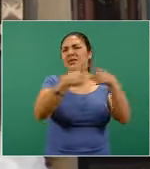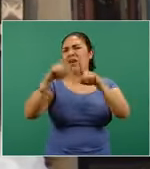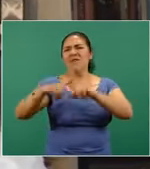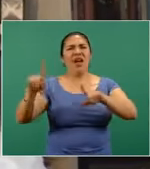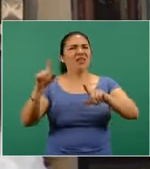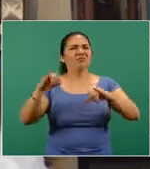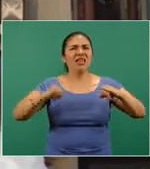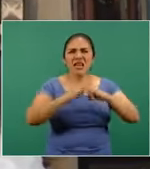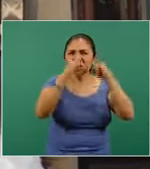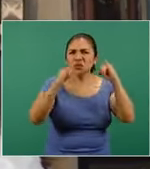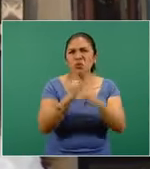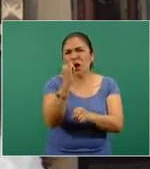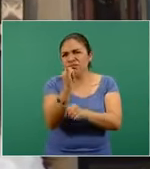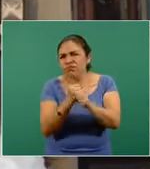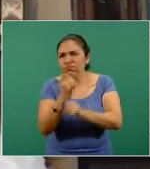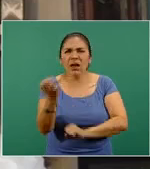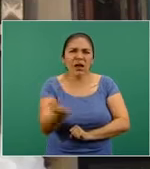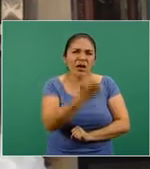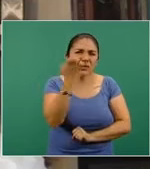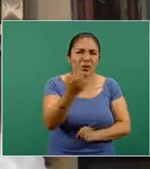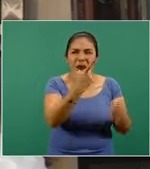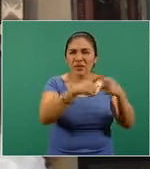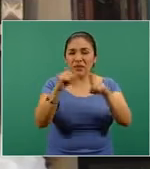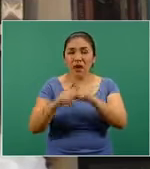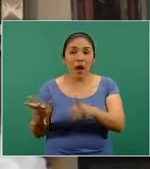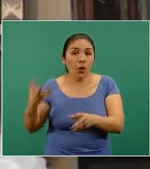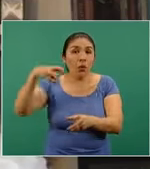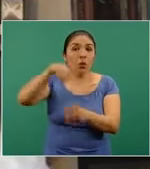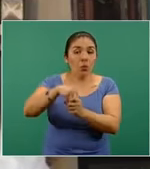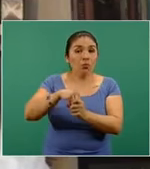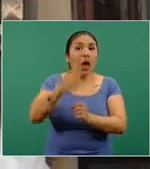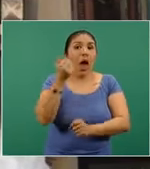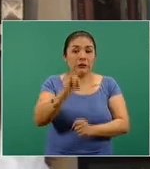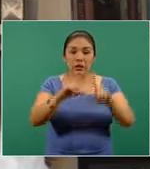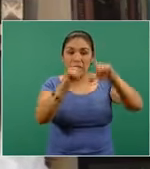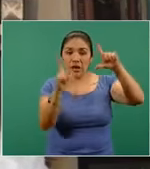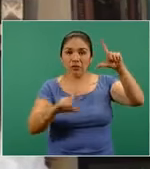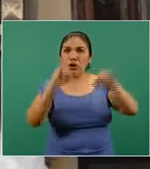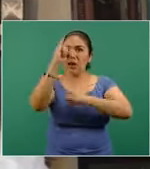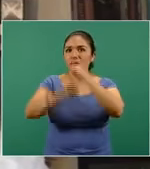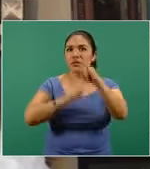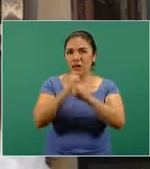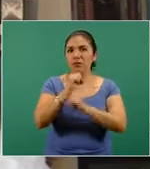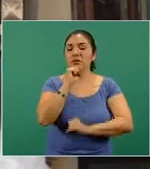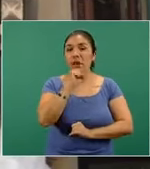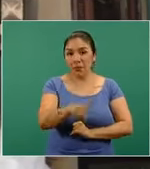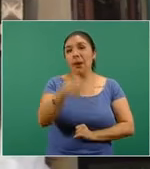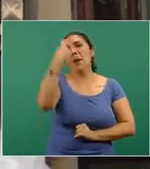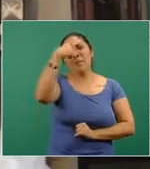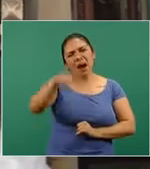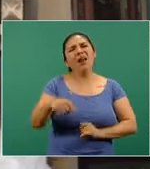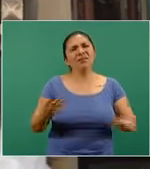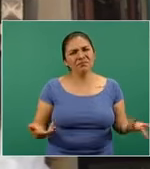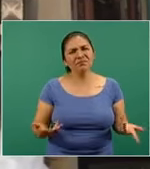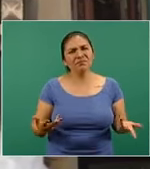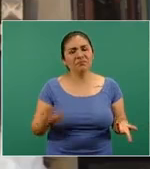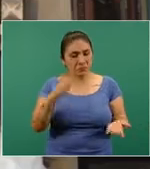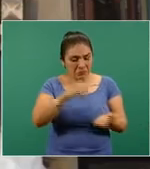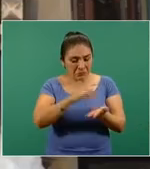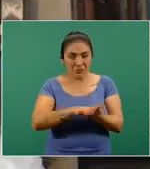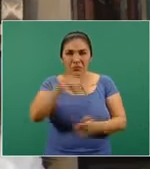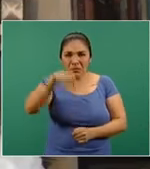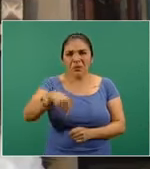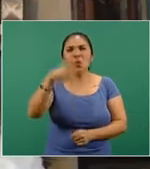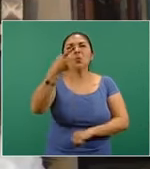agencias, institutos, academias, organizaciones nacionales e internacionales, para tener un espacio